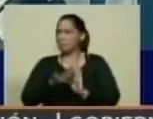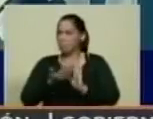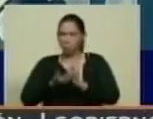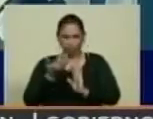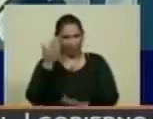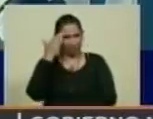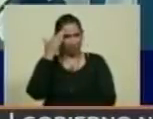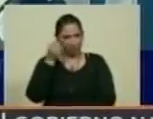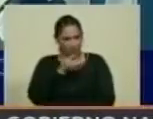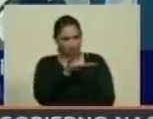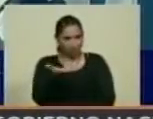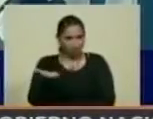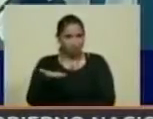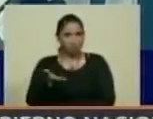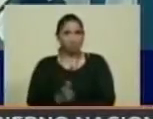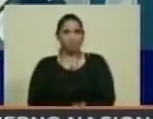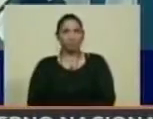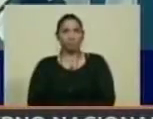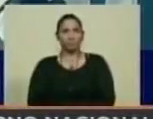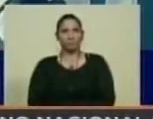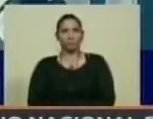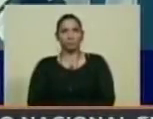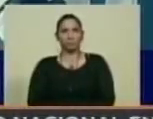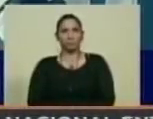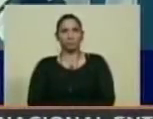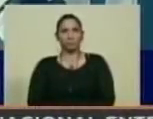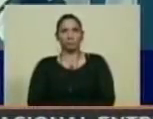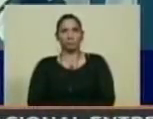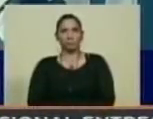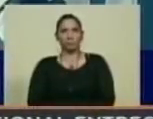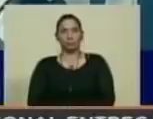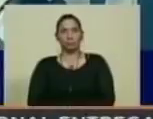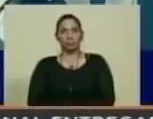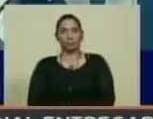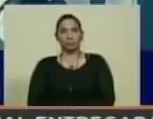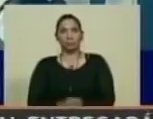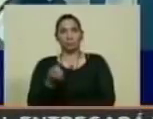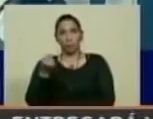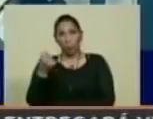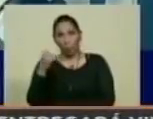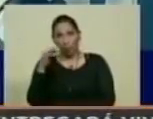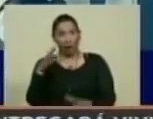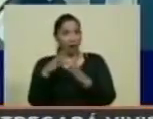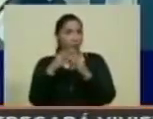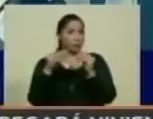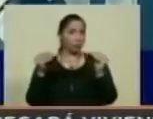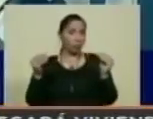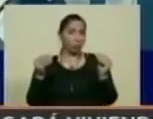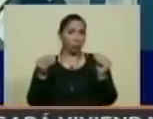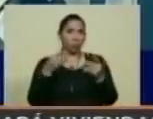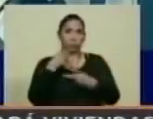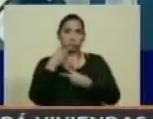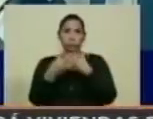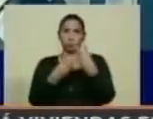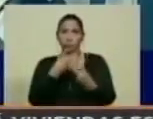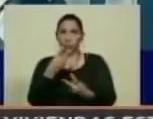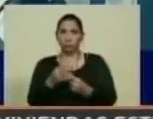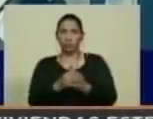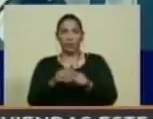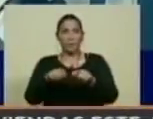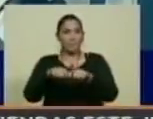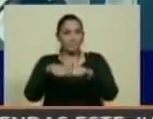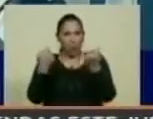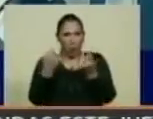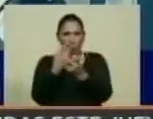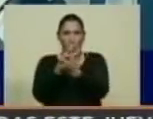importante, vean esto, las cuales, es decir, todas estas evidencias que he mencionado, las fracturas en zonas de